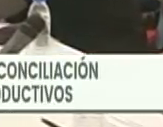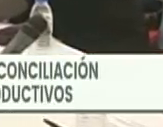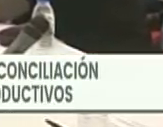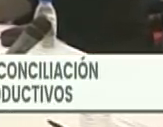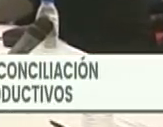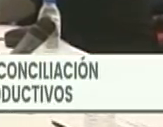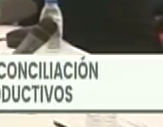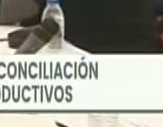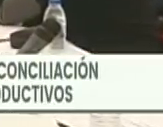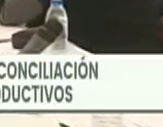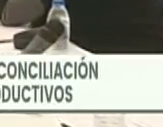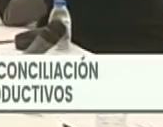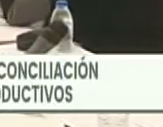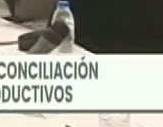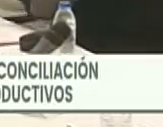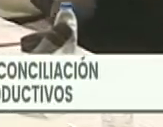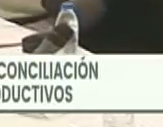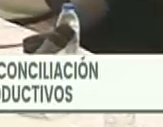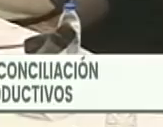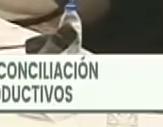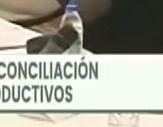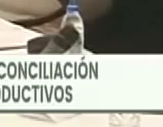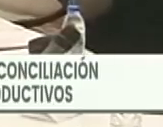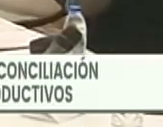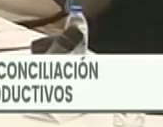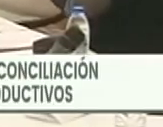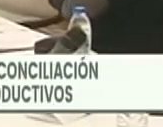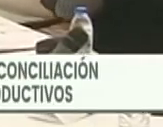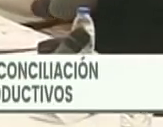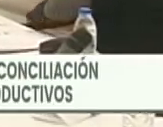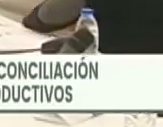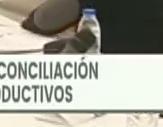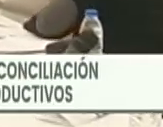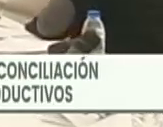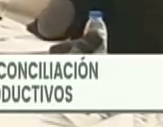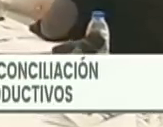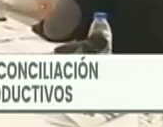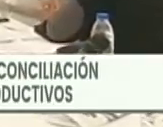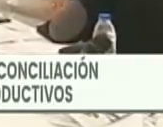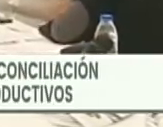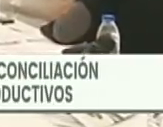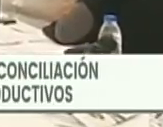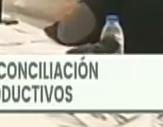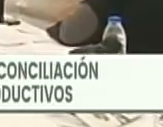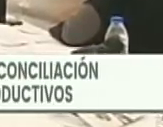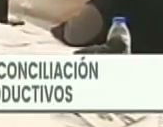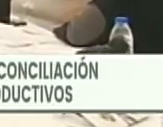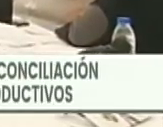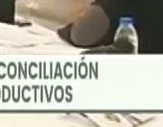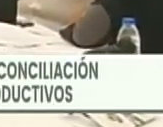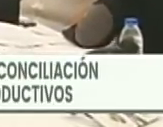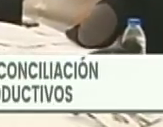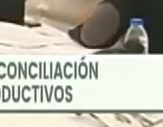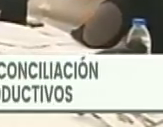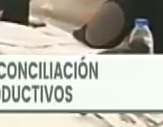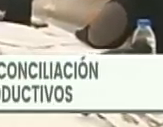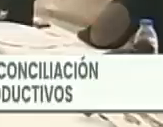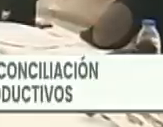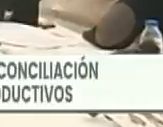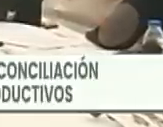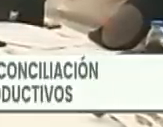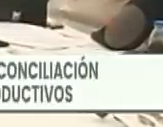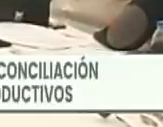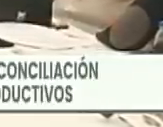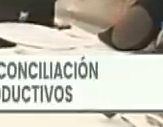instituto regional para el agua de manera que la solución está en las manos del gobierno regional y de los ciudadanos